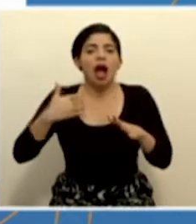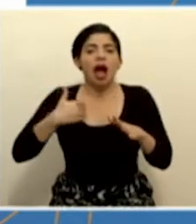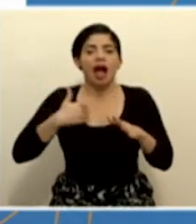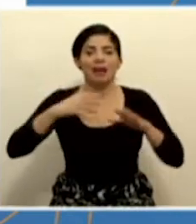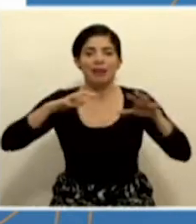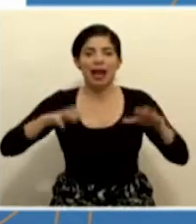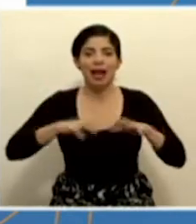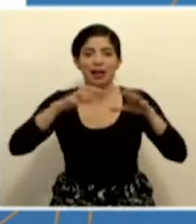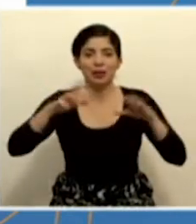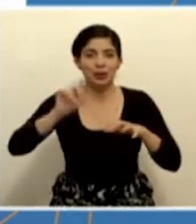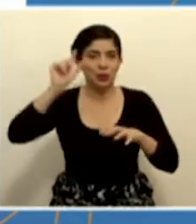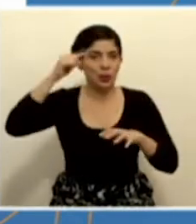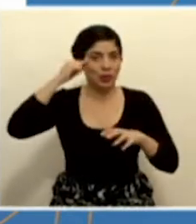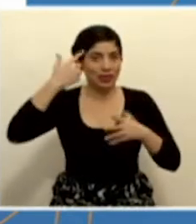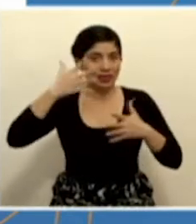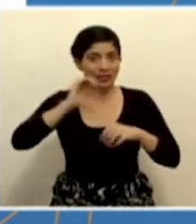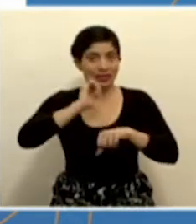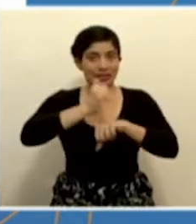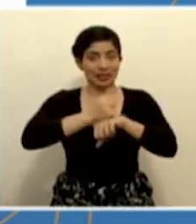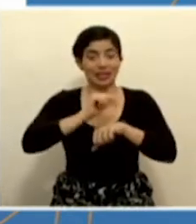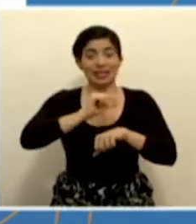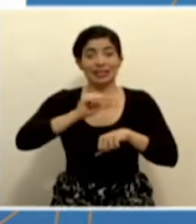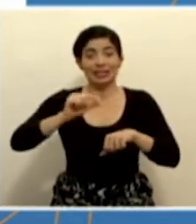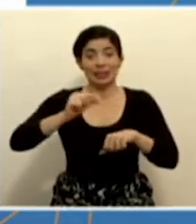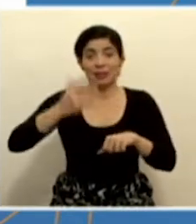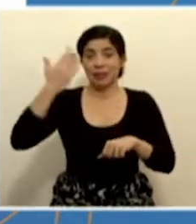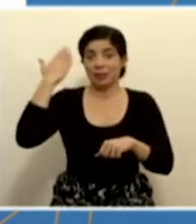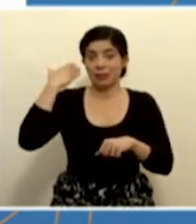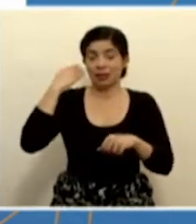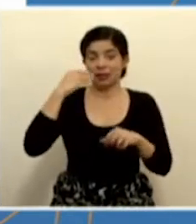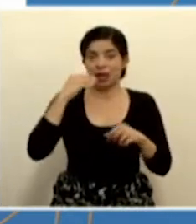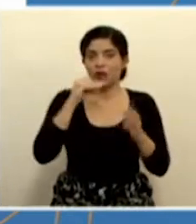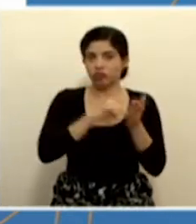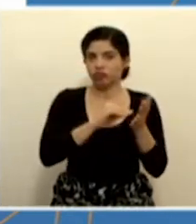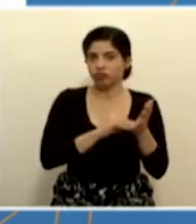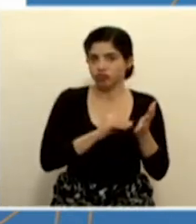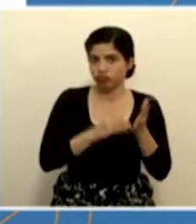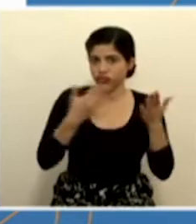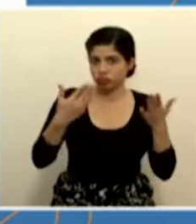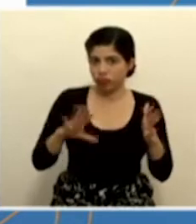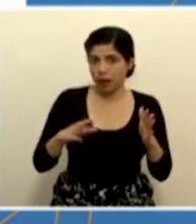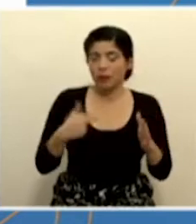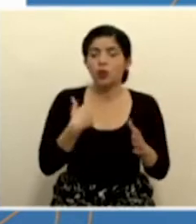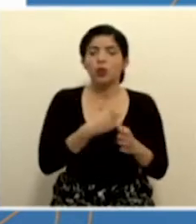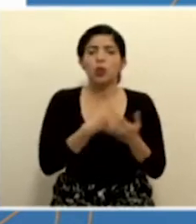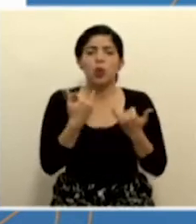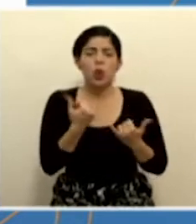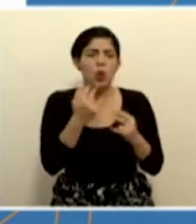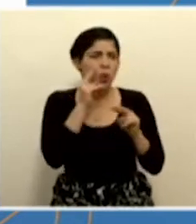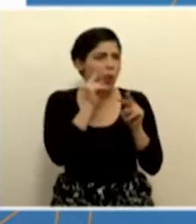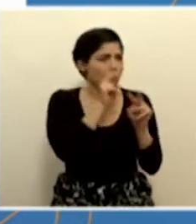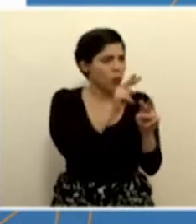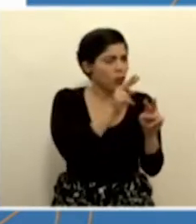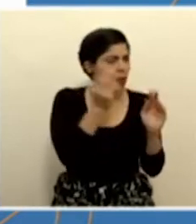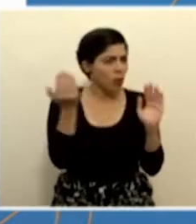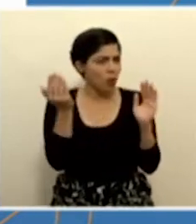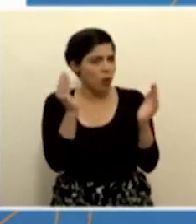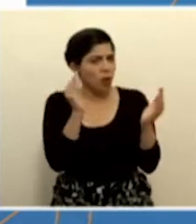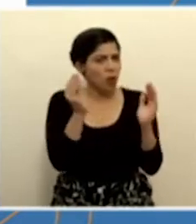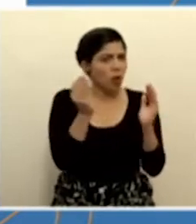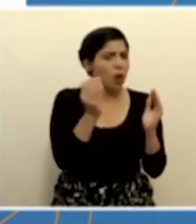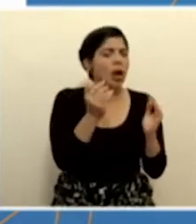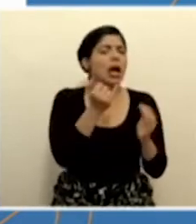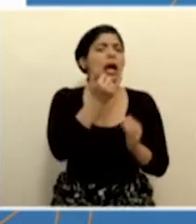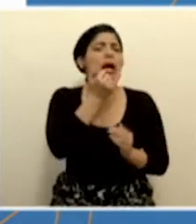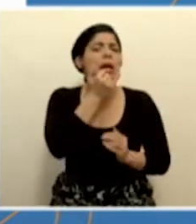el gobierno definió para la semana previa y básicamente nosotros estamos viendo un reflejo de lo que ocurriría en el país